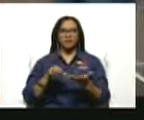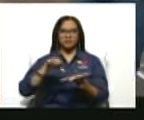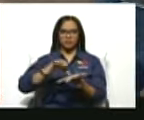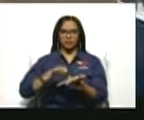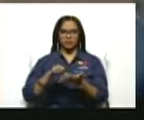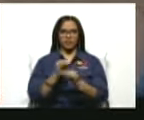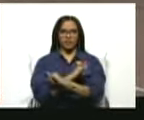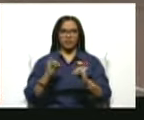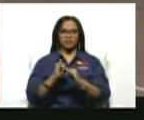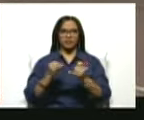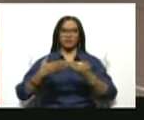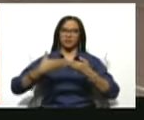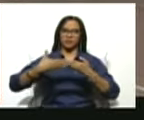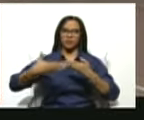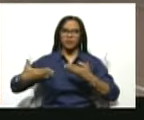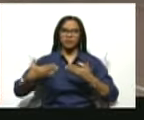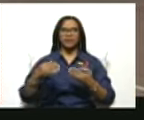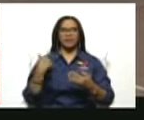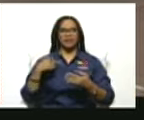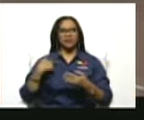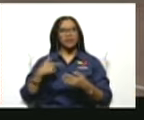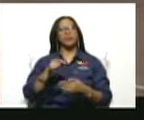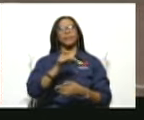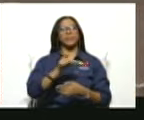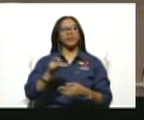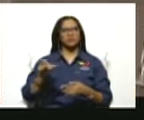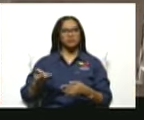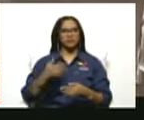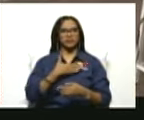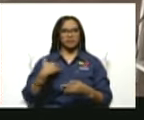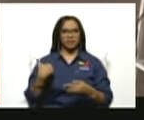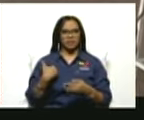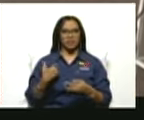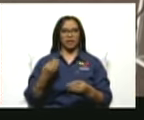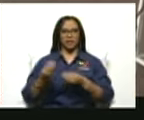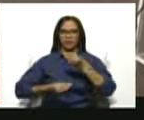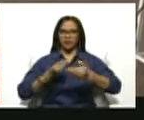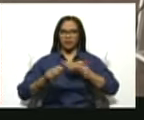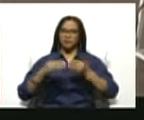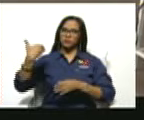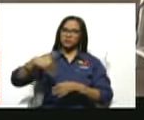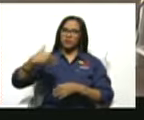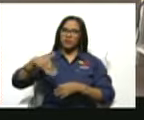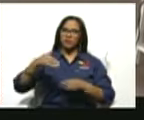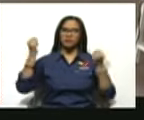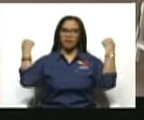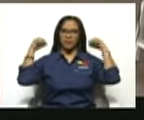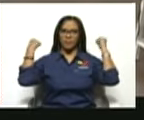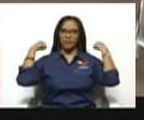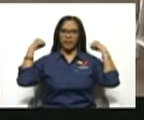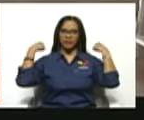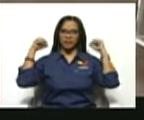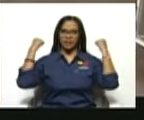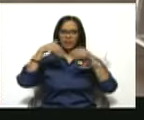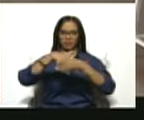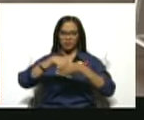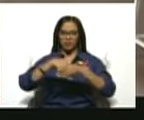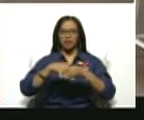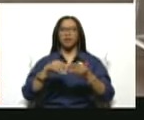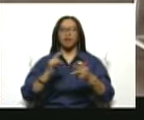que todavía tienen personas que quieren ejercer su derecho al simulacro, se prorrogará en